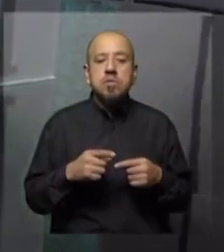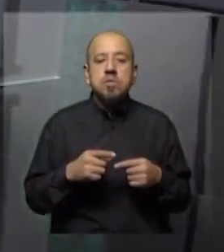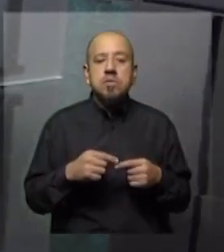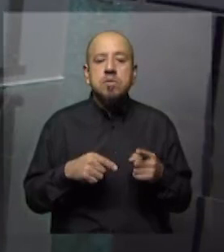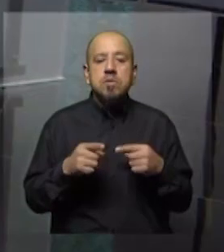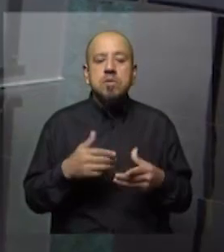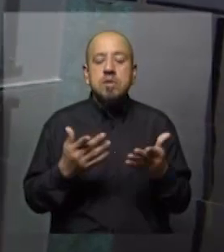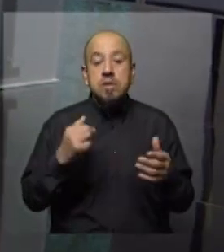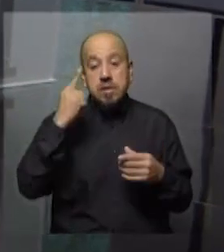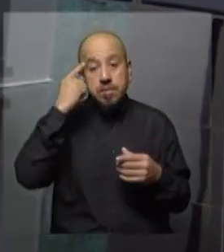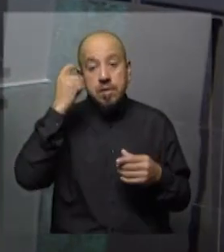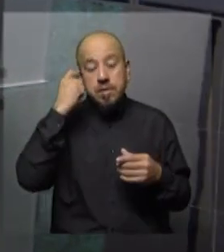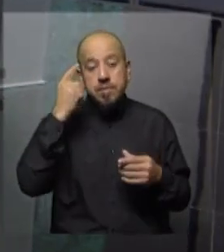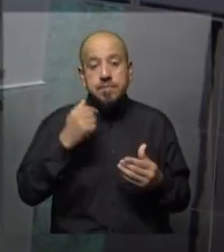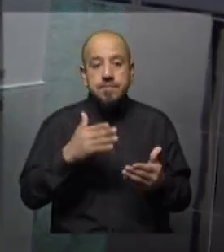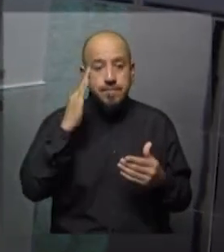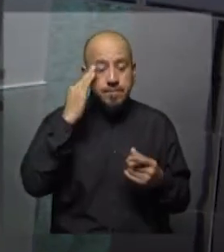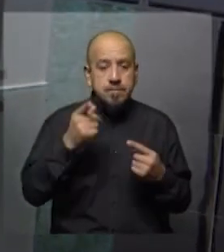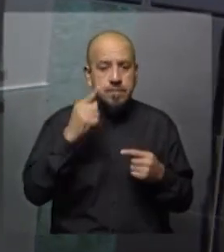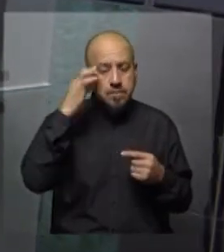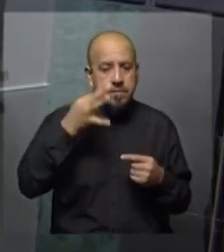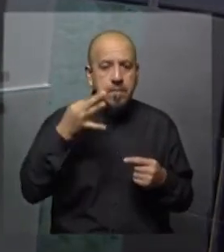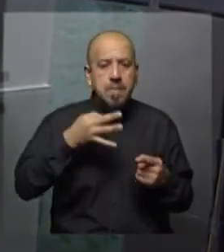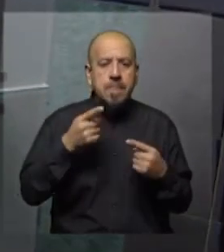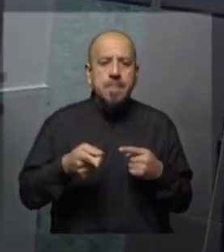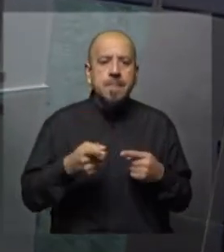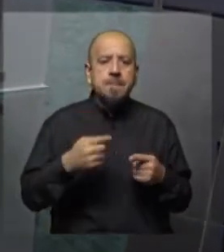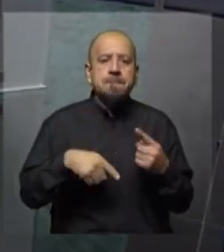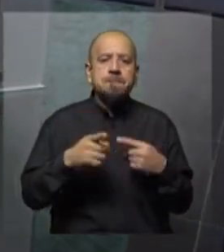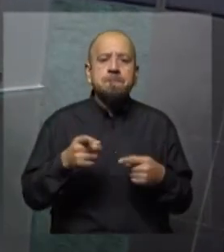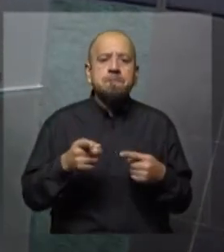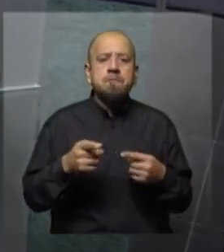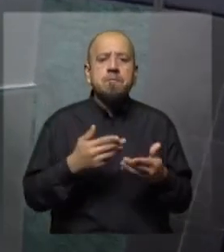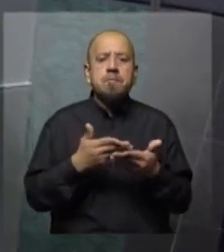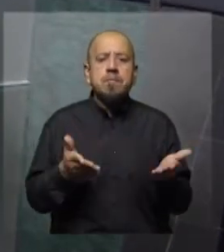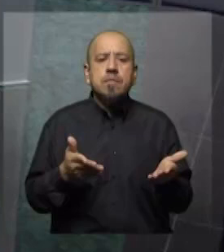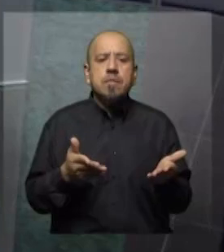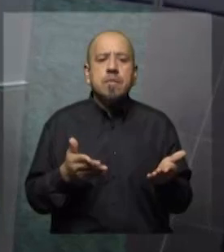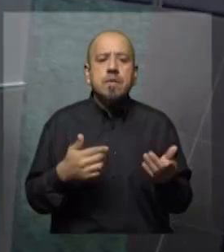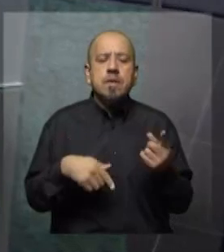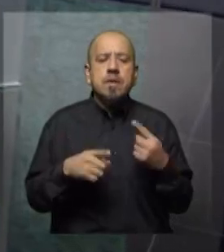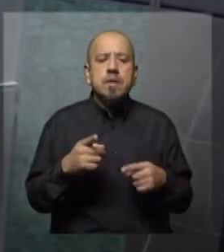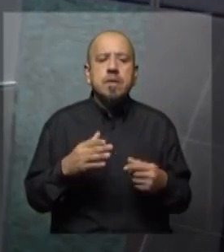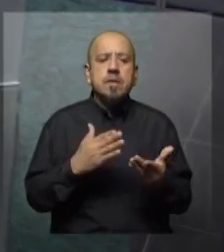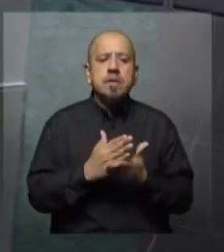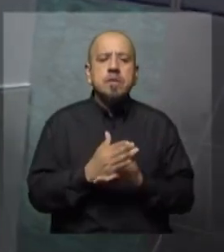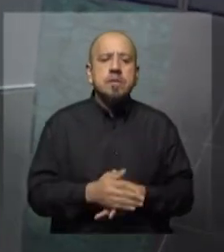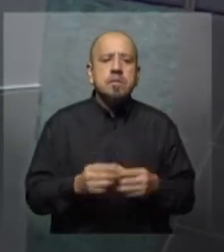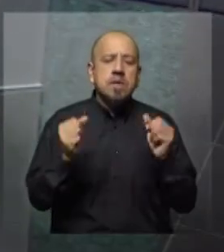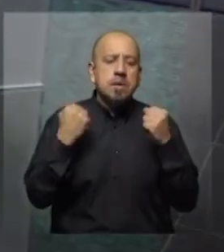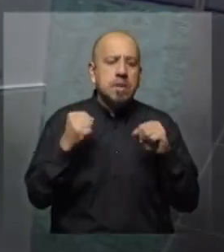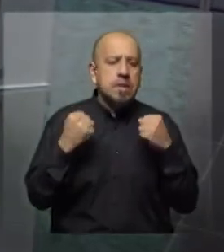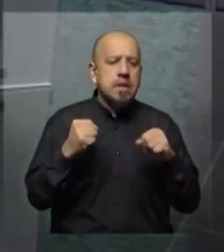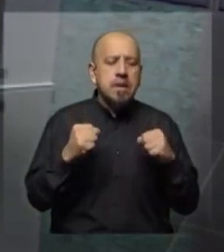esta experiencia que te permite ir conociendo la realidad a partir de la práctica y eso es bien más ferreriano siempre desde la práctica